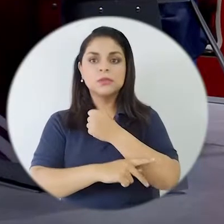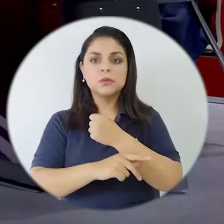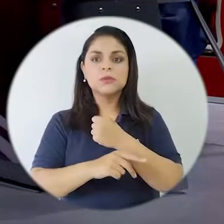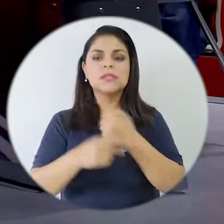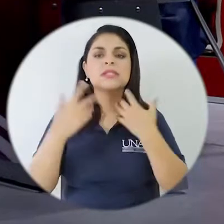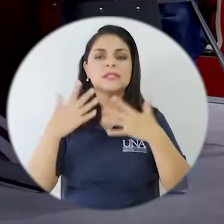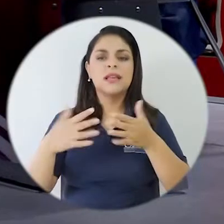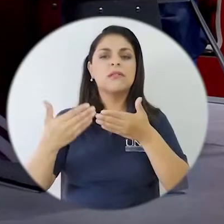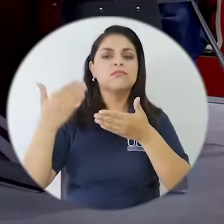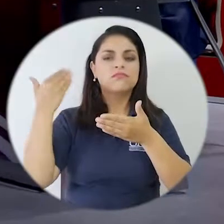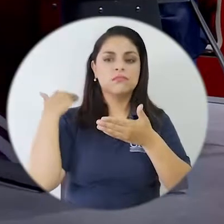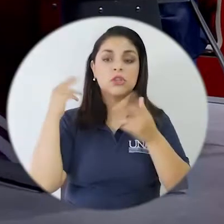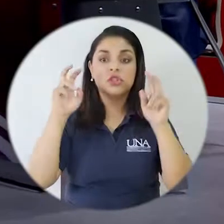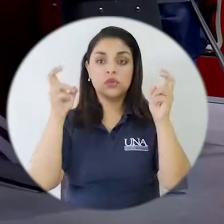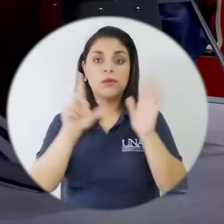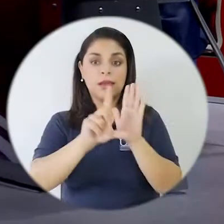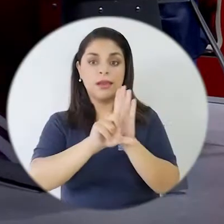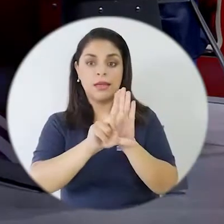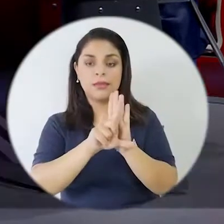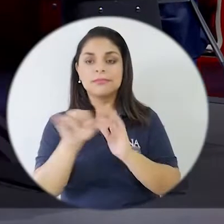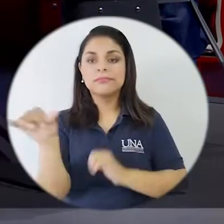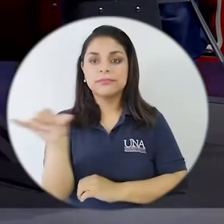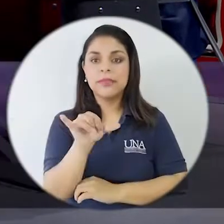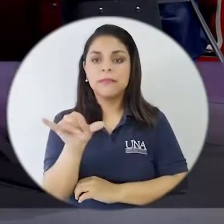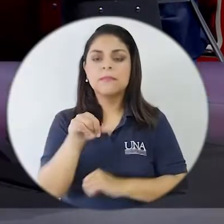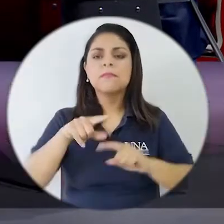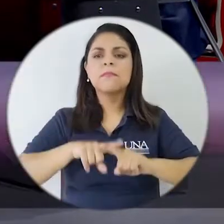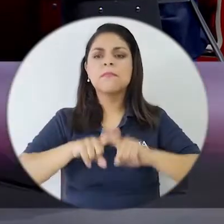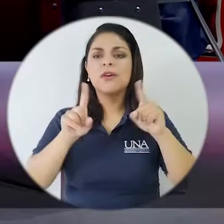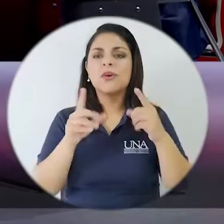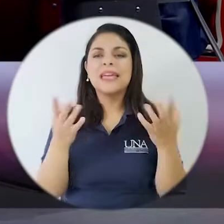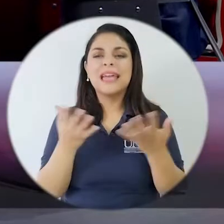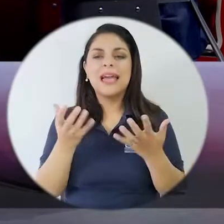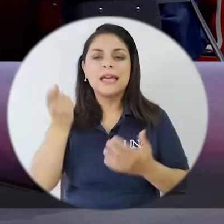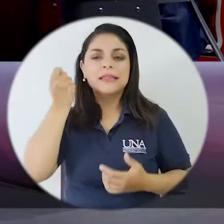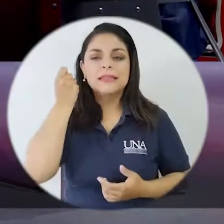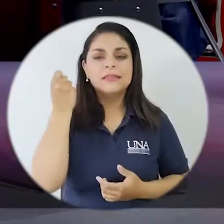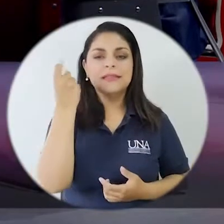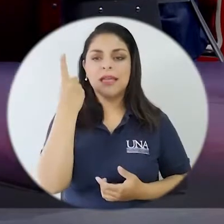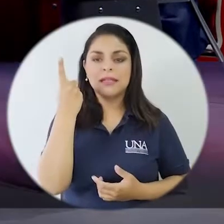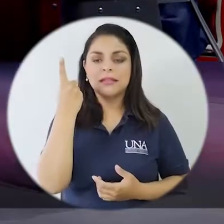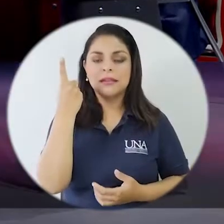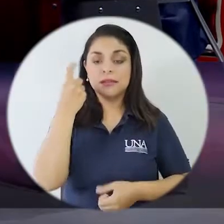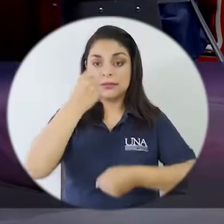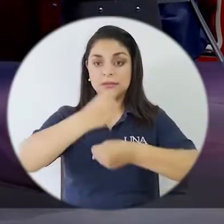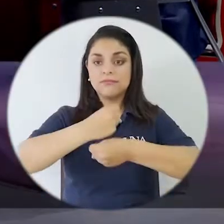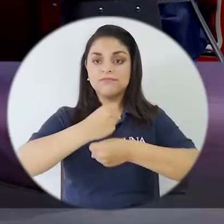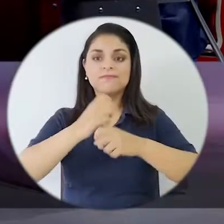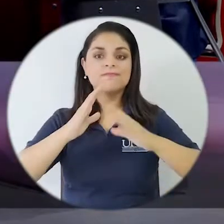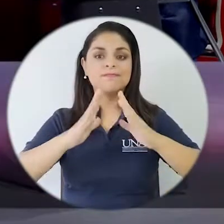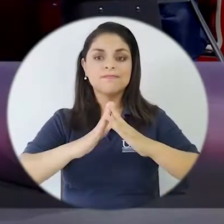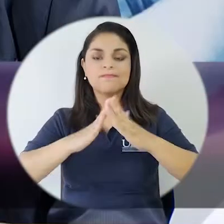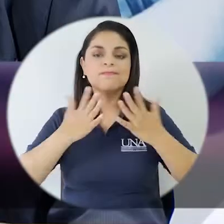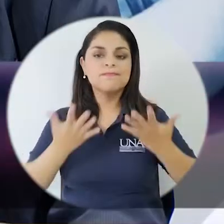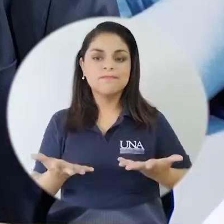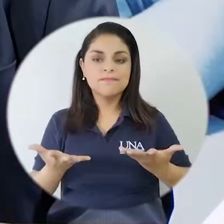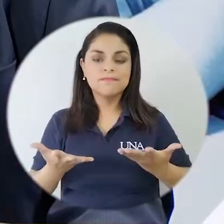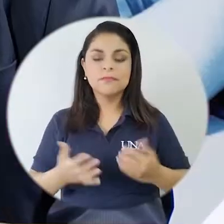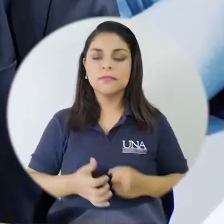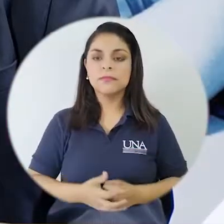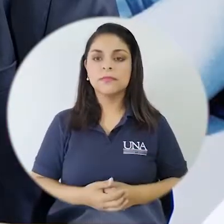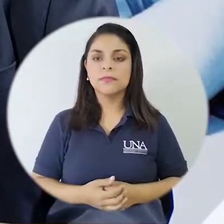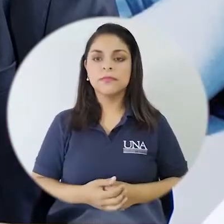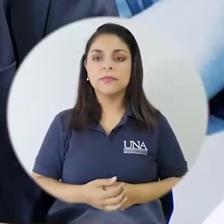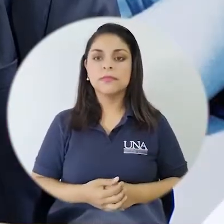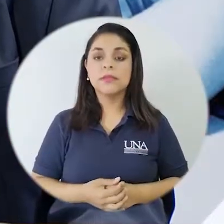legal desde hace un tiempo, pero exactamente qué debería entenderse por teletrabajo. Ujú. Es muy interesante para el